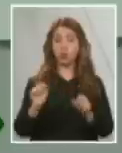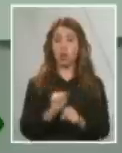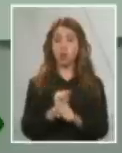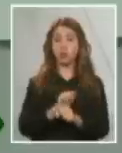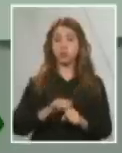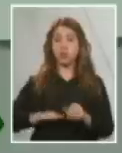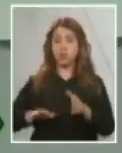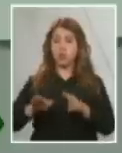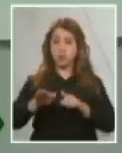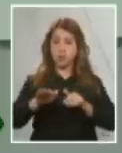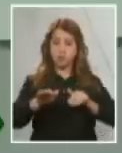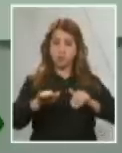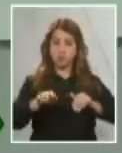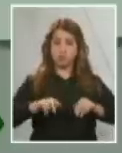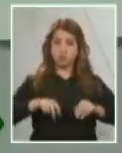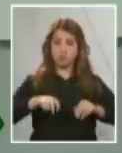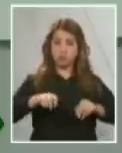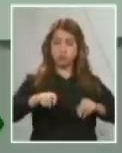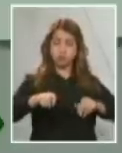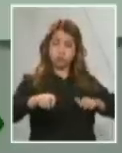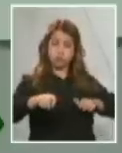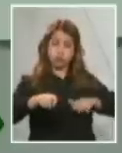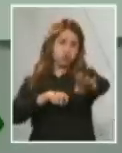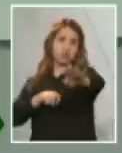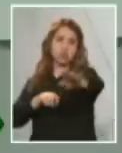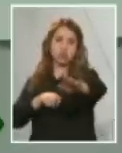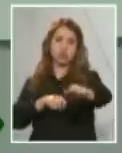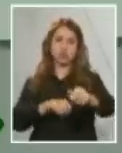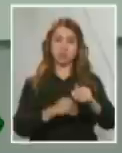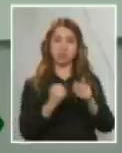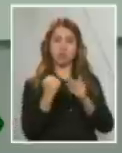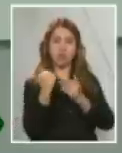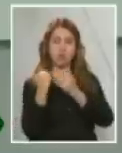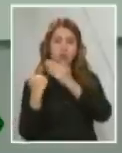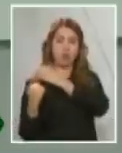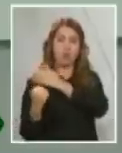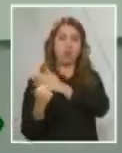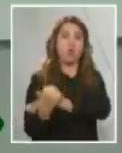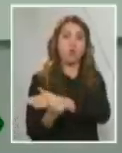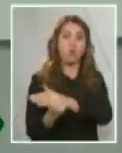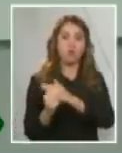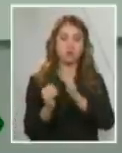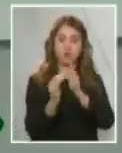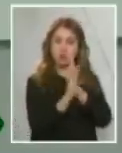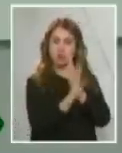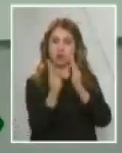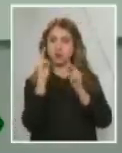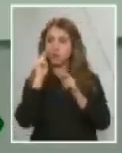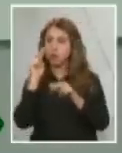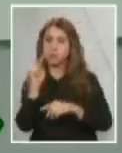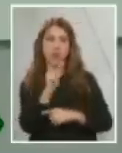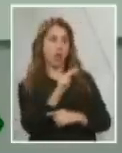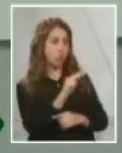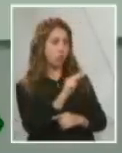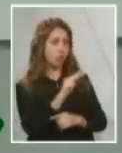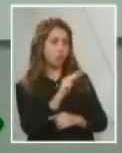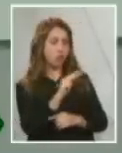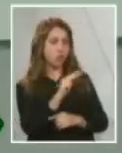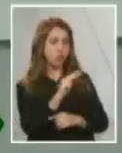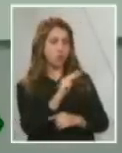y pasa así. Te hizo un filo. Claro, pues así. Y yo así como lo quedo mirando y